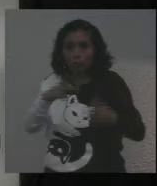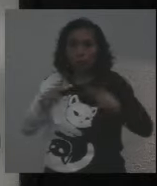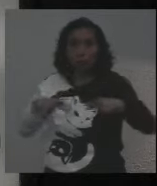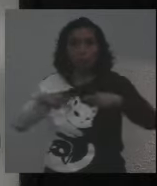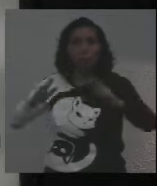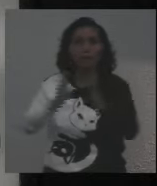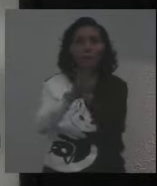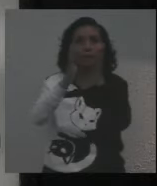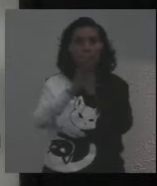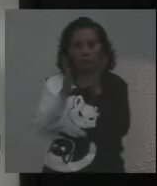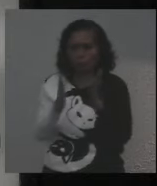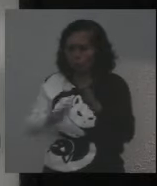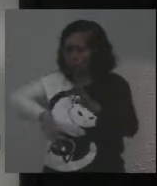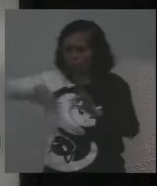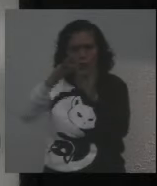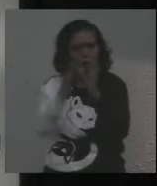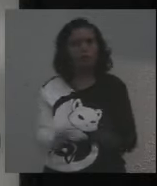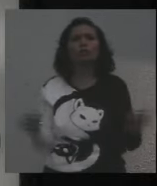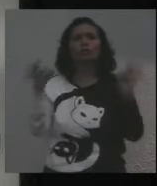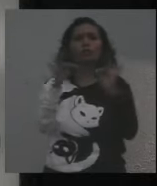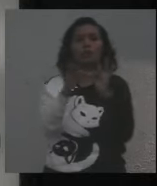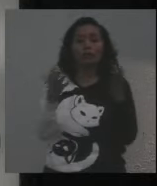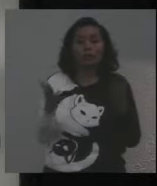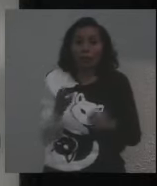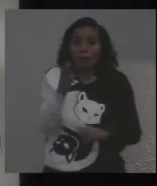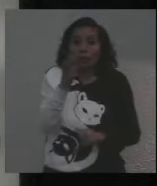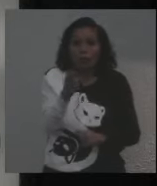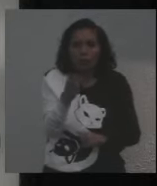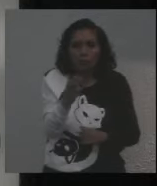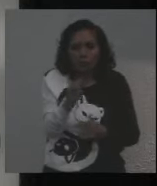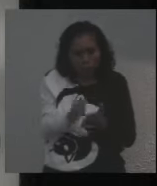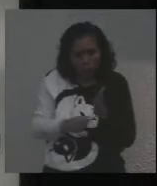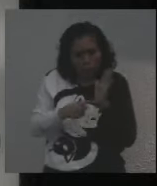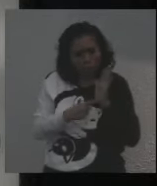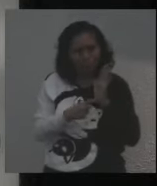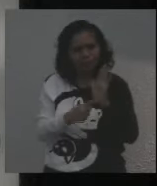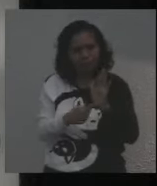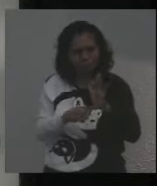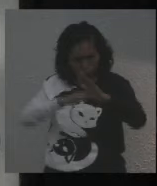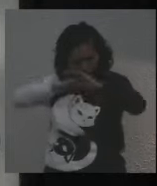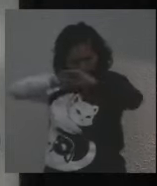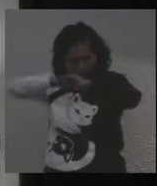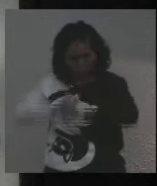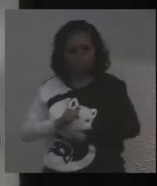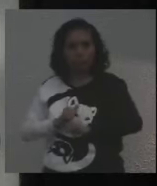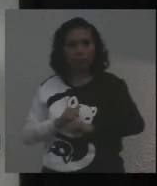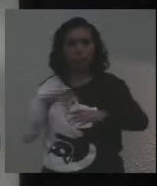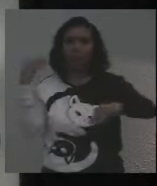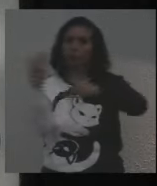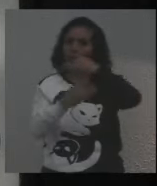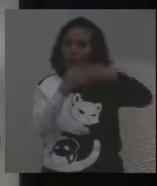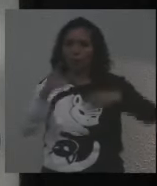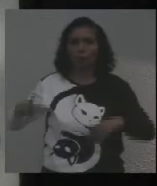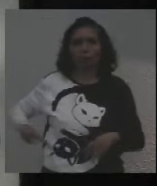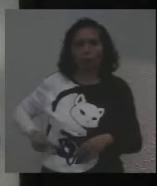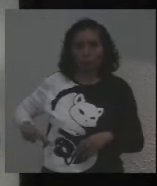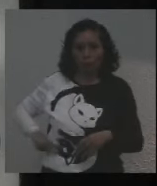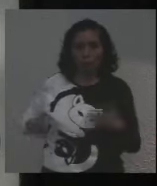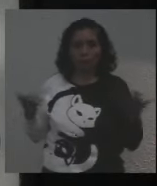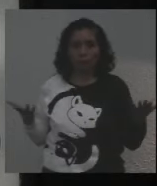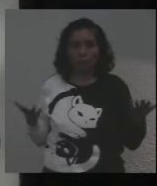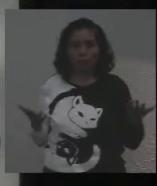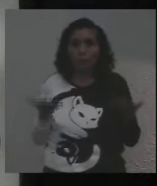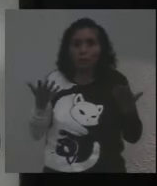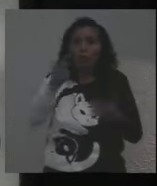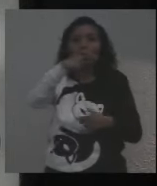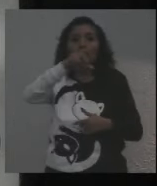gente será fundamental porque nos permite refrendar un nuevo compromiso de los gobernantes con su pueblo estamos en el